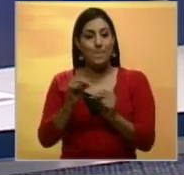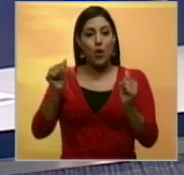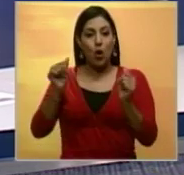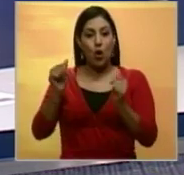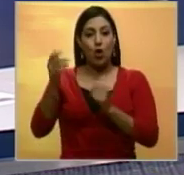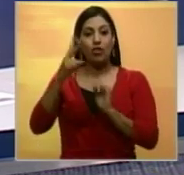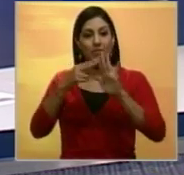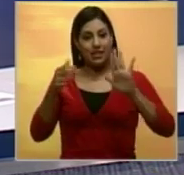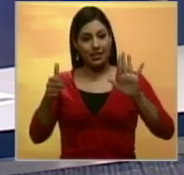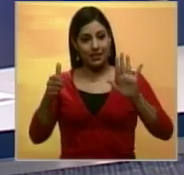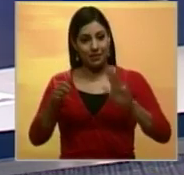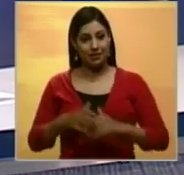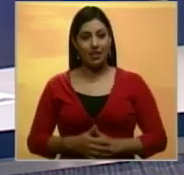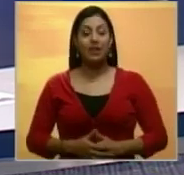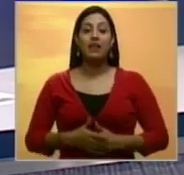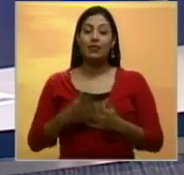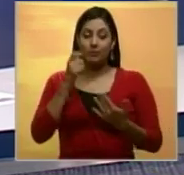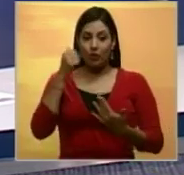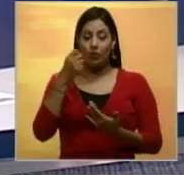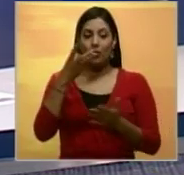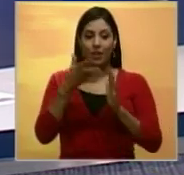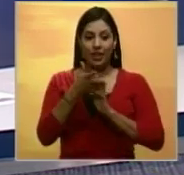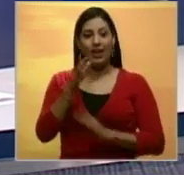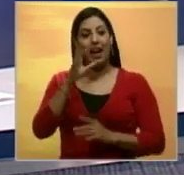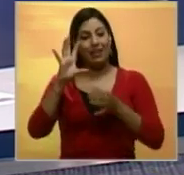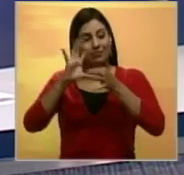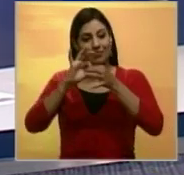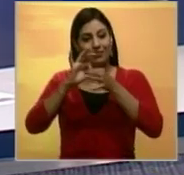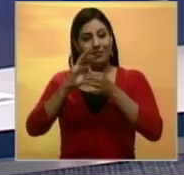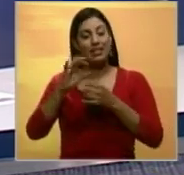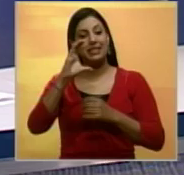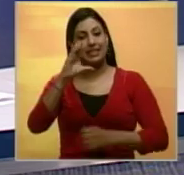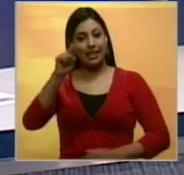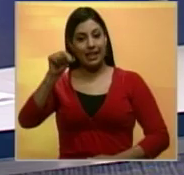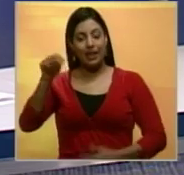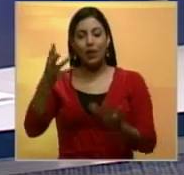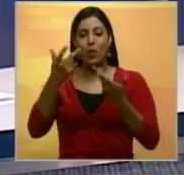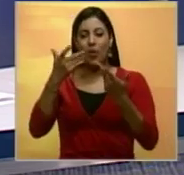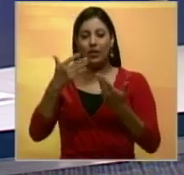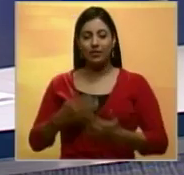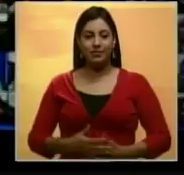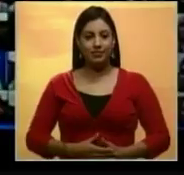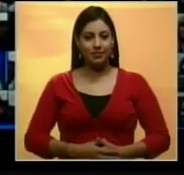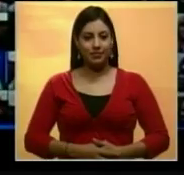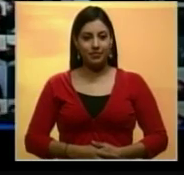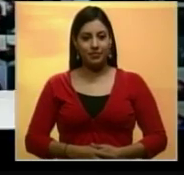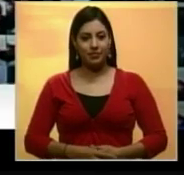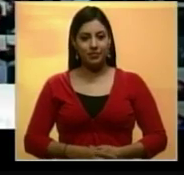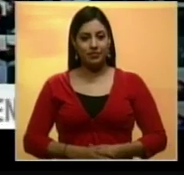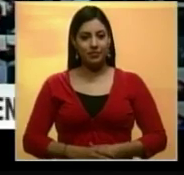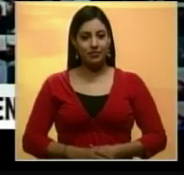desaparecieron en el 2016. Daniel Rengifo de nuestro canal aliado CNN nos trae los detalles.